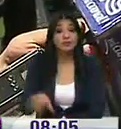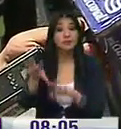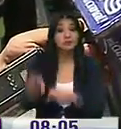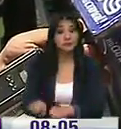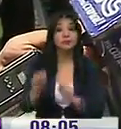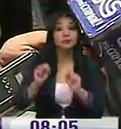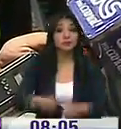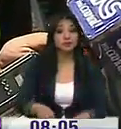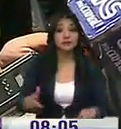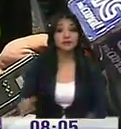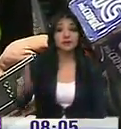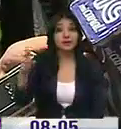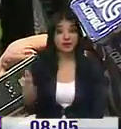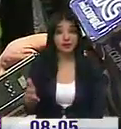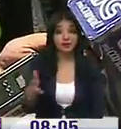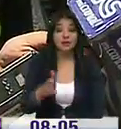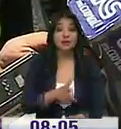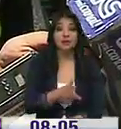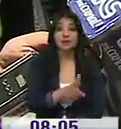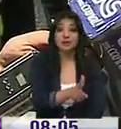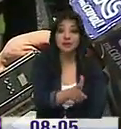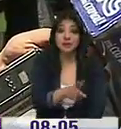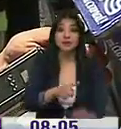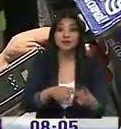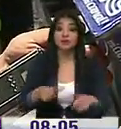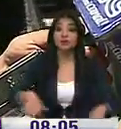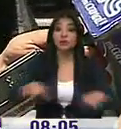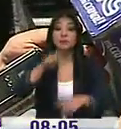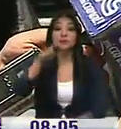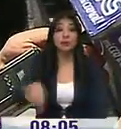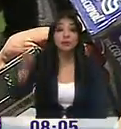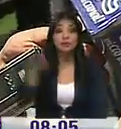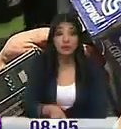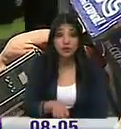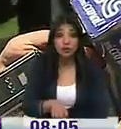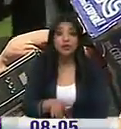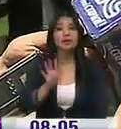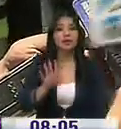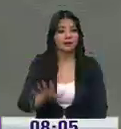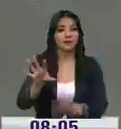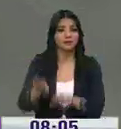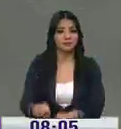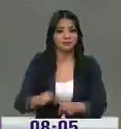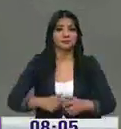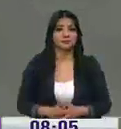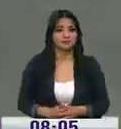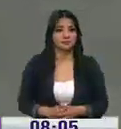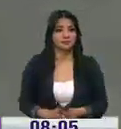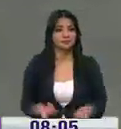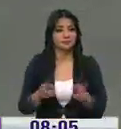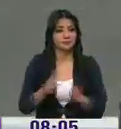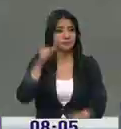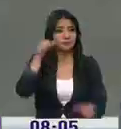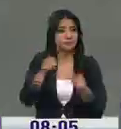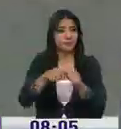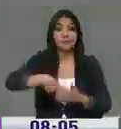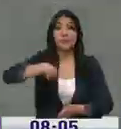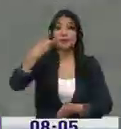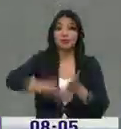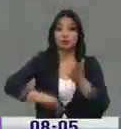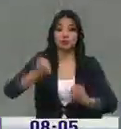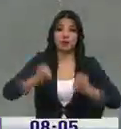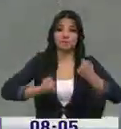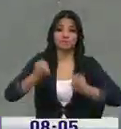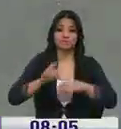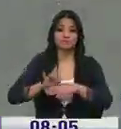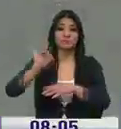las veredas, que estén en los parterres, que estén en los lugares que les pertenecen a los peatones. Así también recordó que la multa para los conductores que dejen